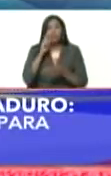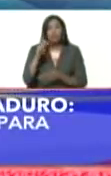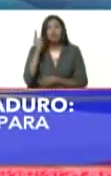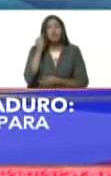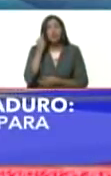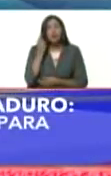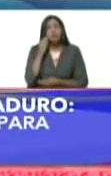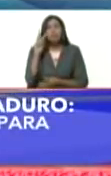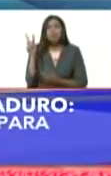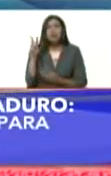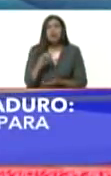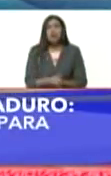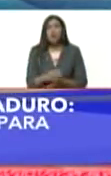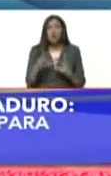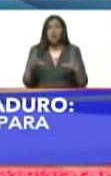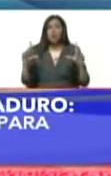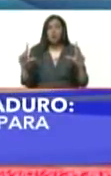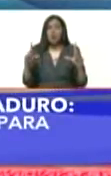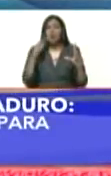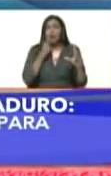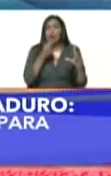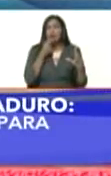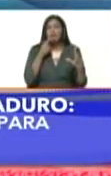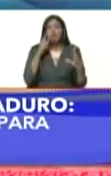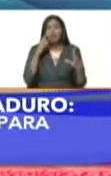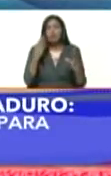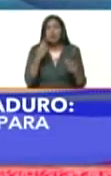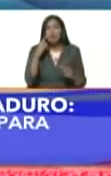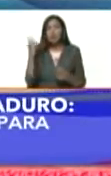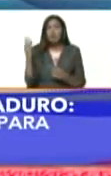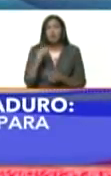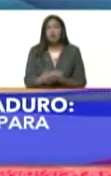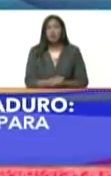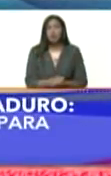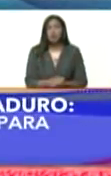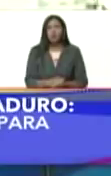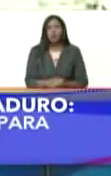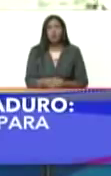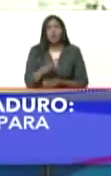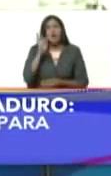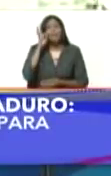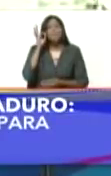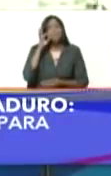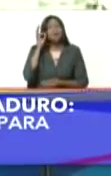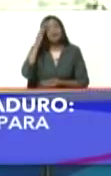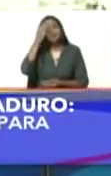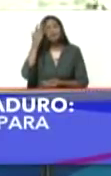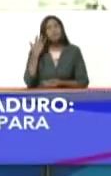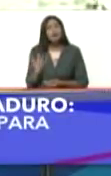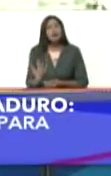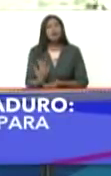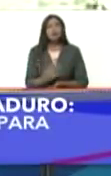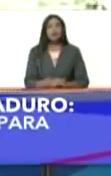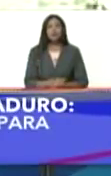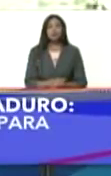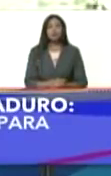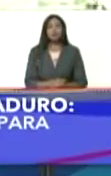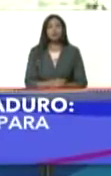mujer, miren, con un cartelón bien bonito, mire, allá la veo, mire, aquella Catira, aquella llanera Catira,